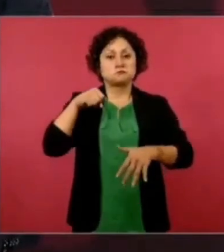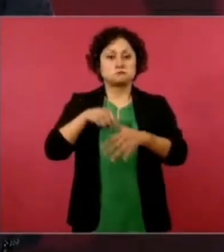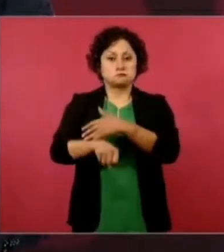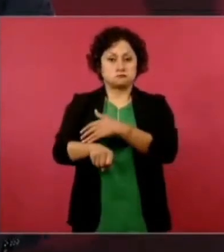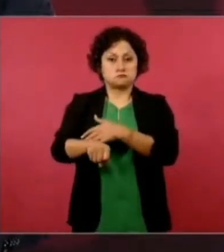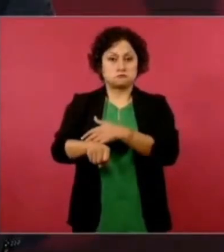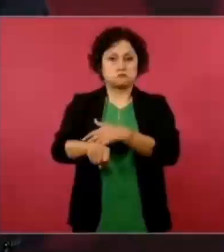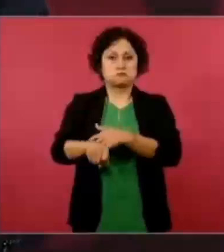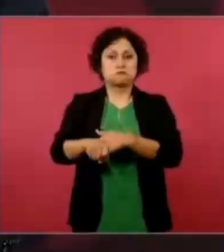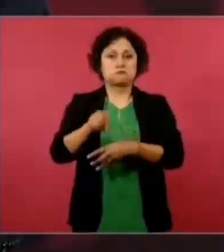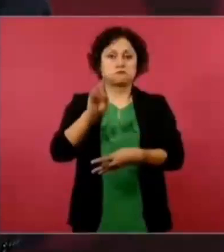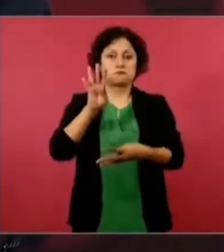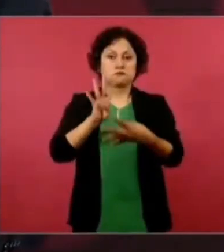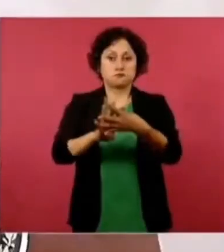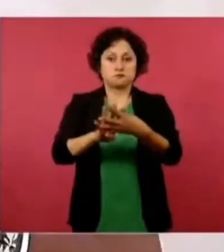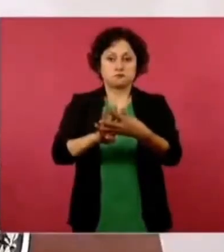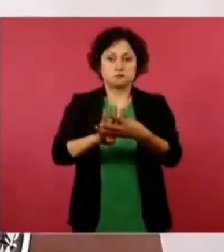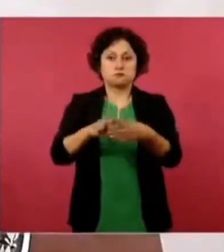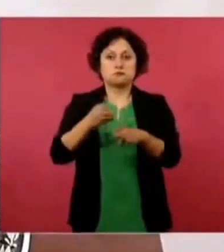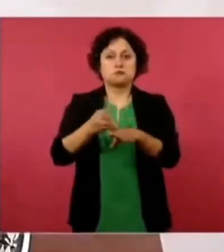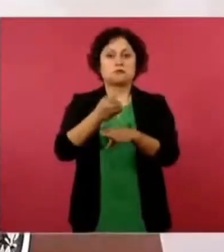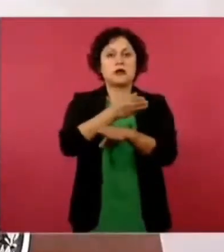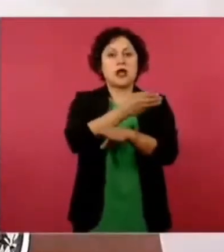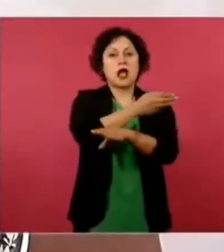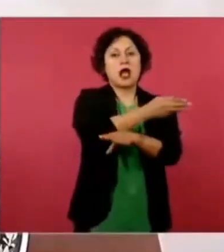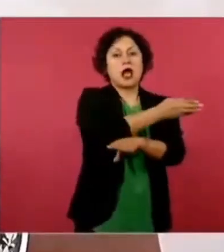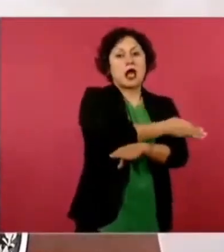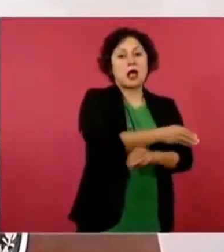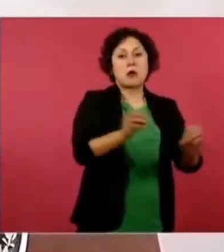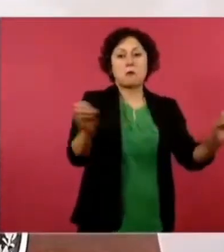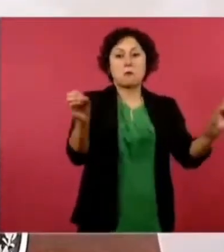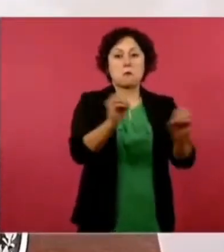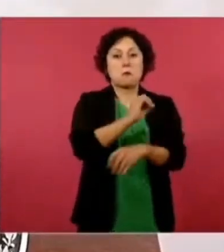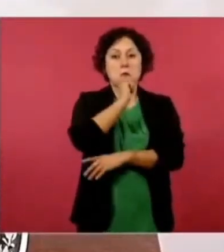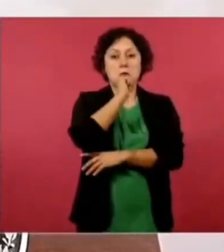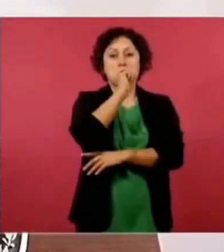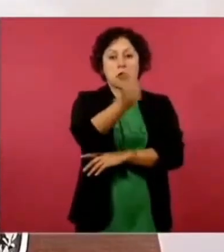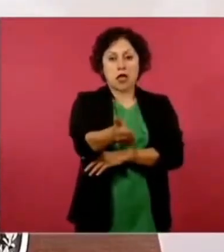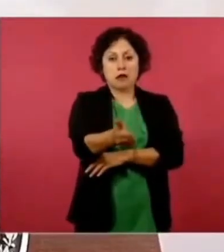aprehensión, que no se había hecho hasta que llegamos nosotros.